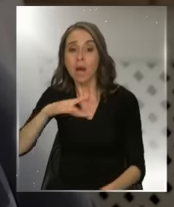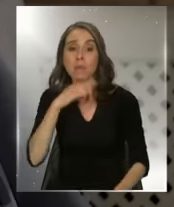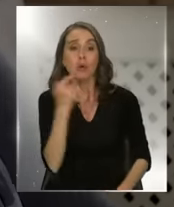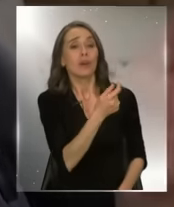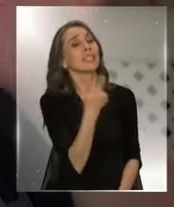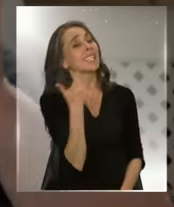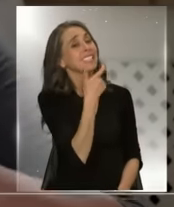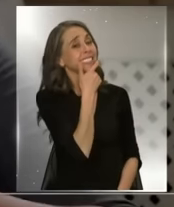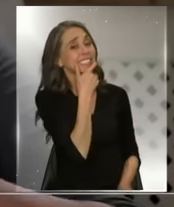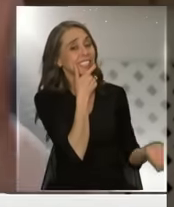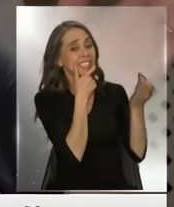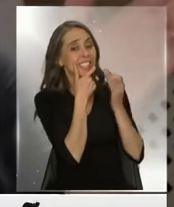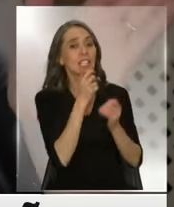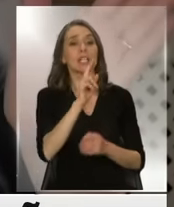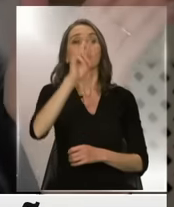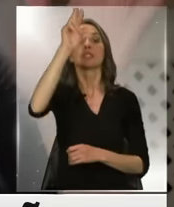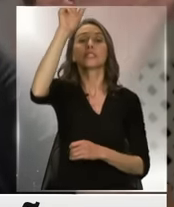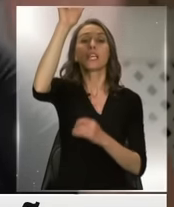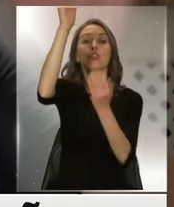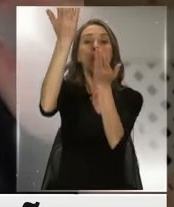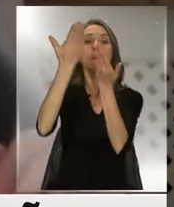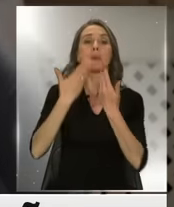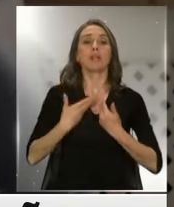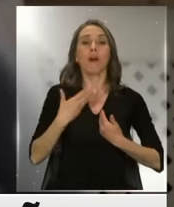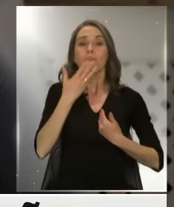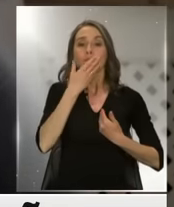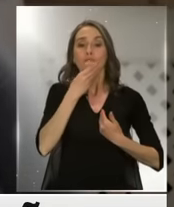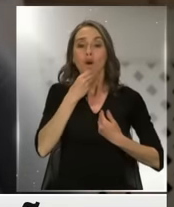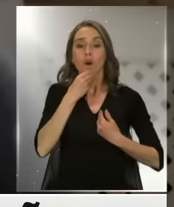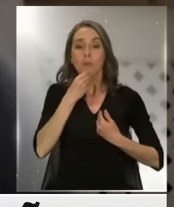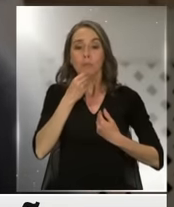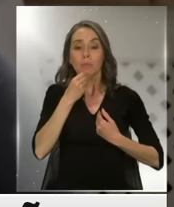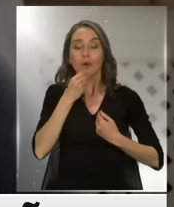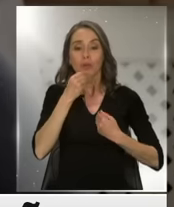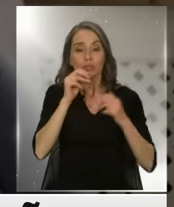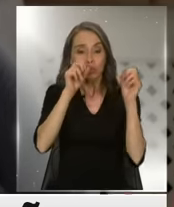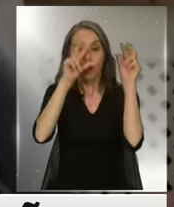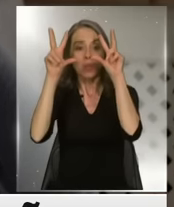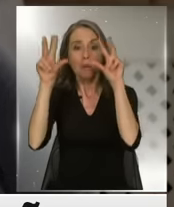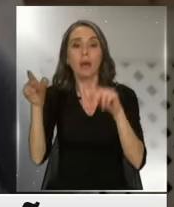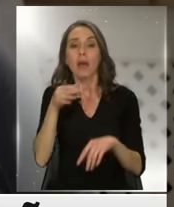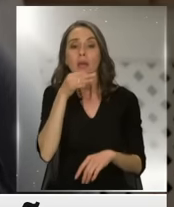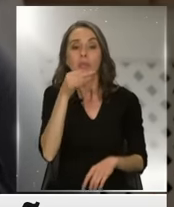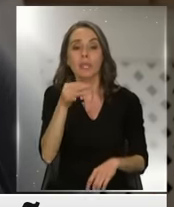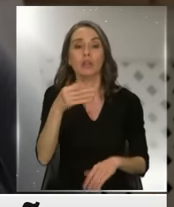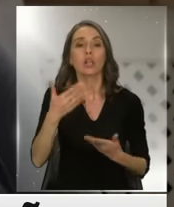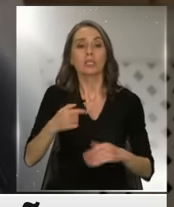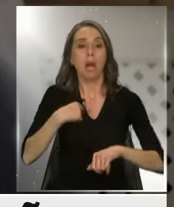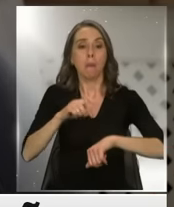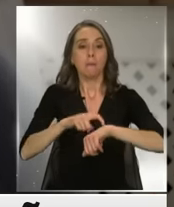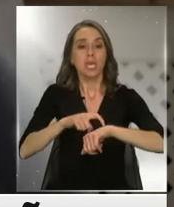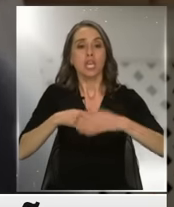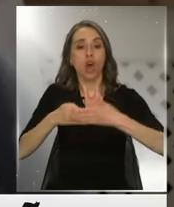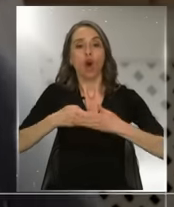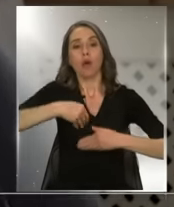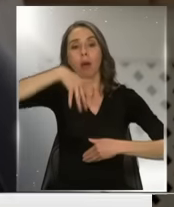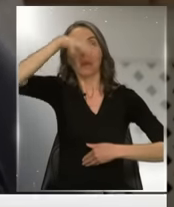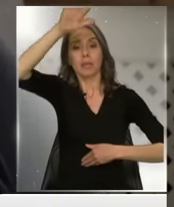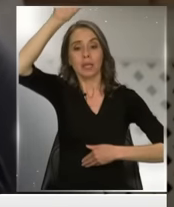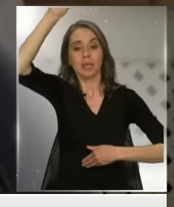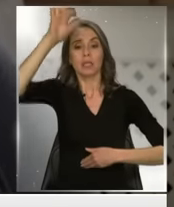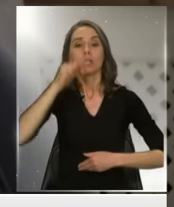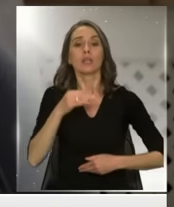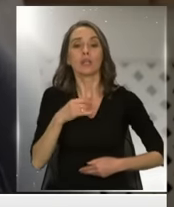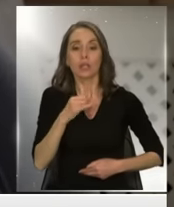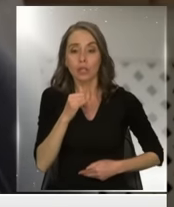sonrió y dijo: el Señor me ha regalado un hermoso despertador. Fue como si dijera, ha llegado mi hora. Luego dijo, no